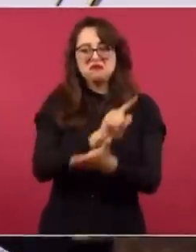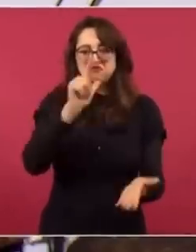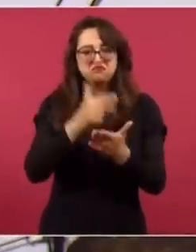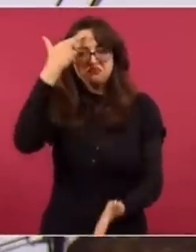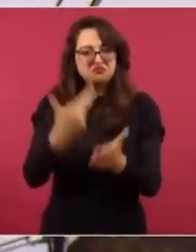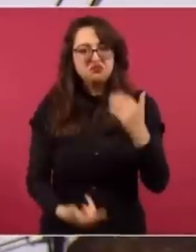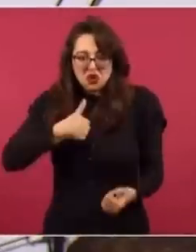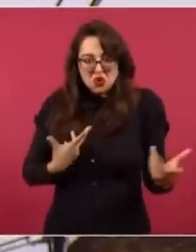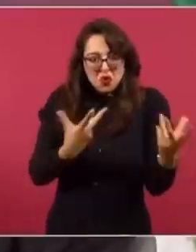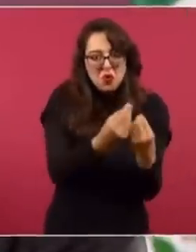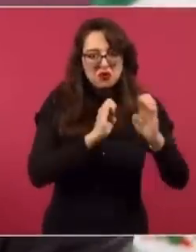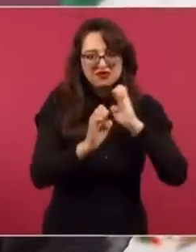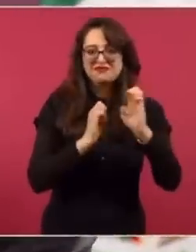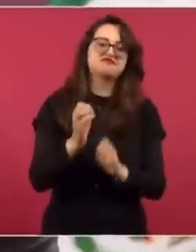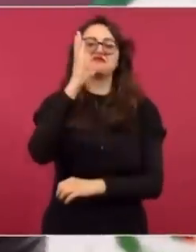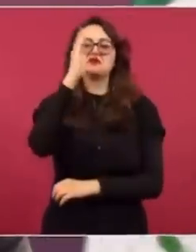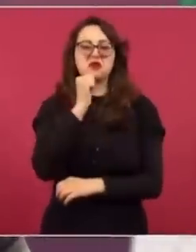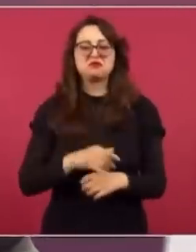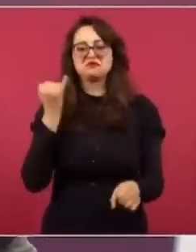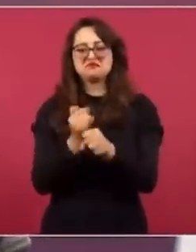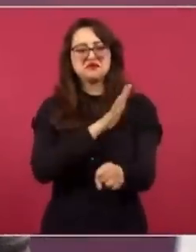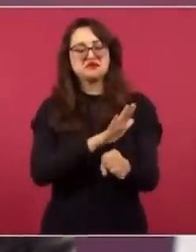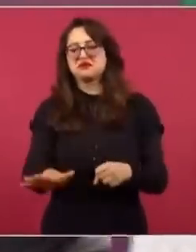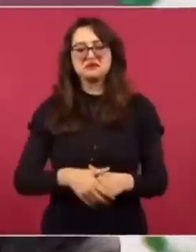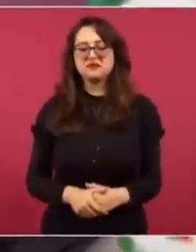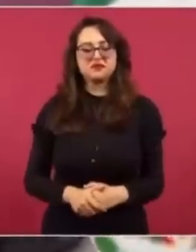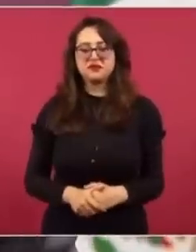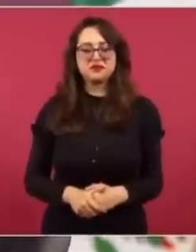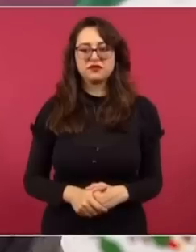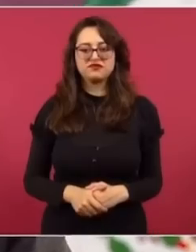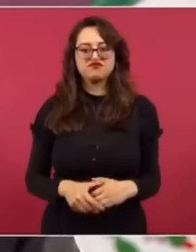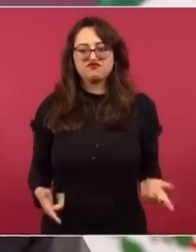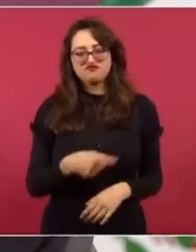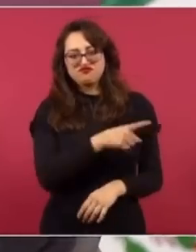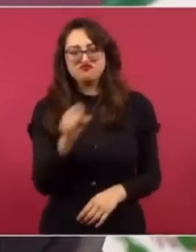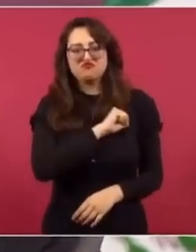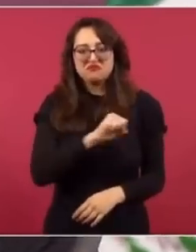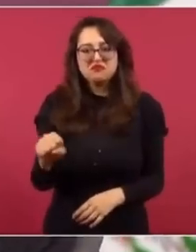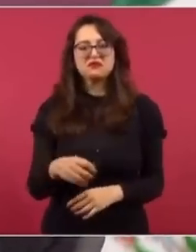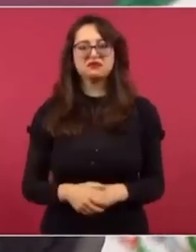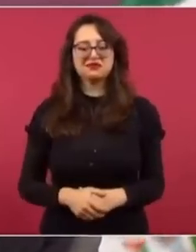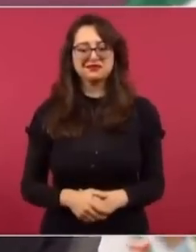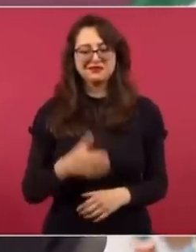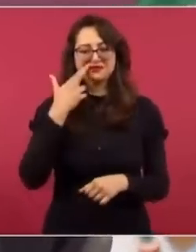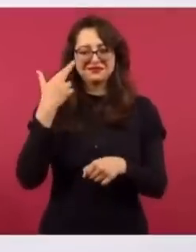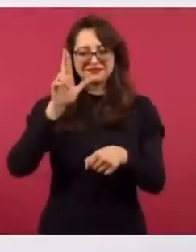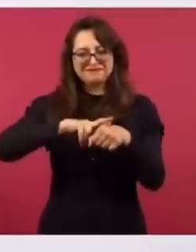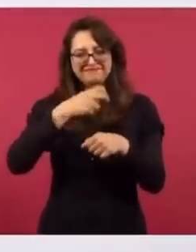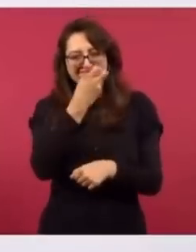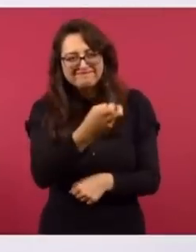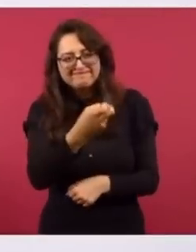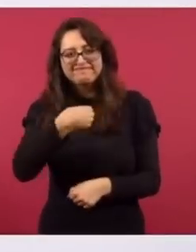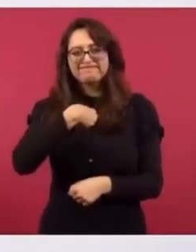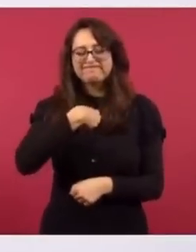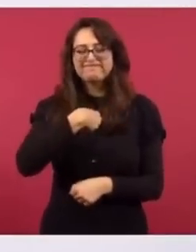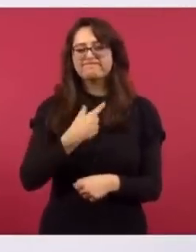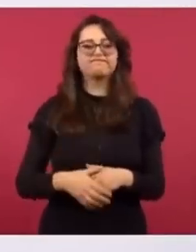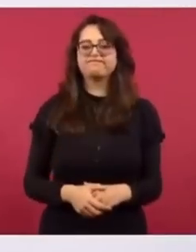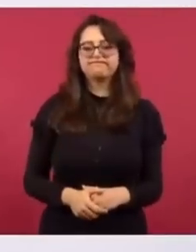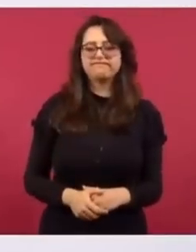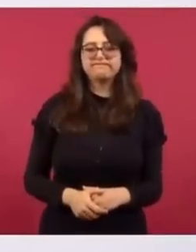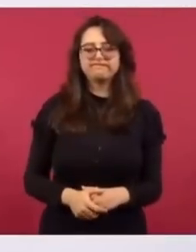No, no puedo reunirme con malandros. No puedo